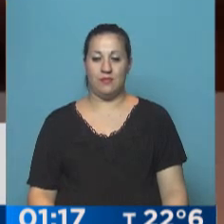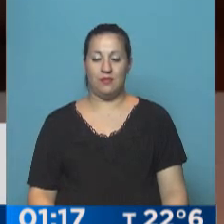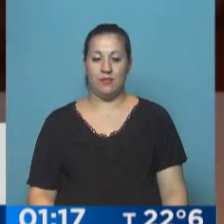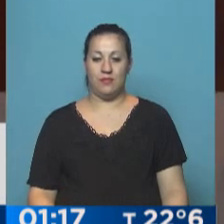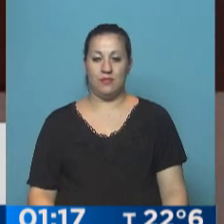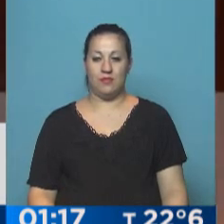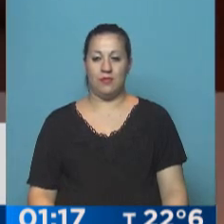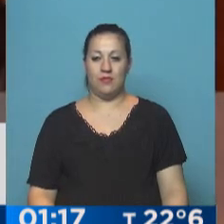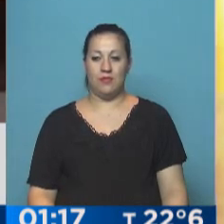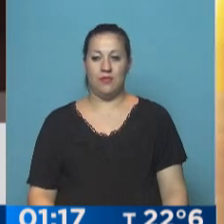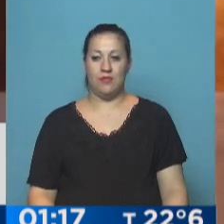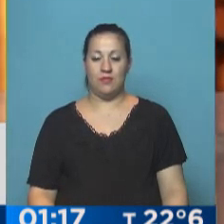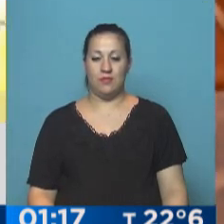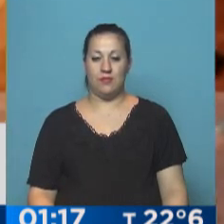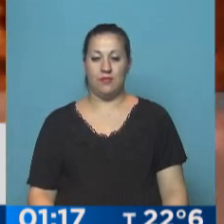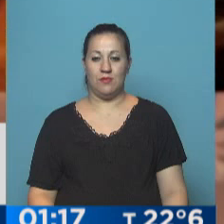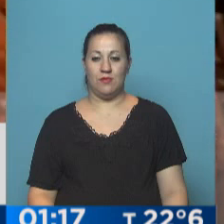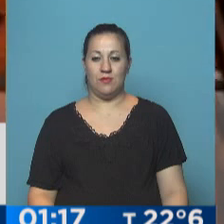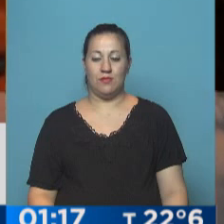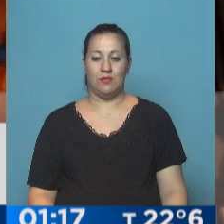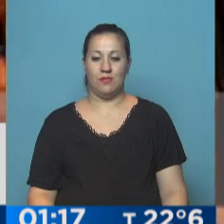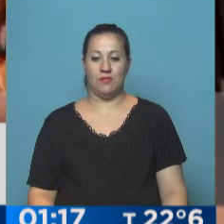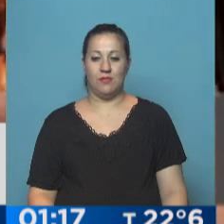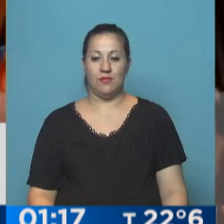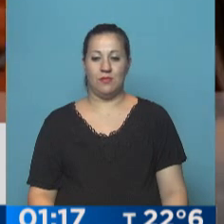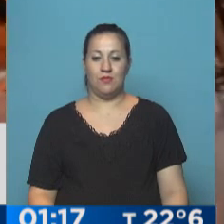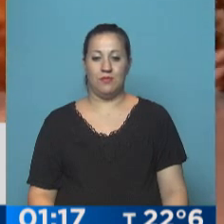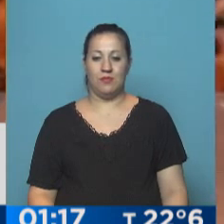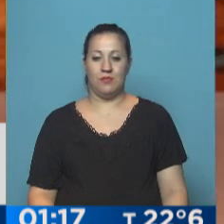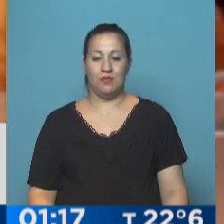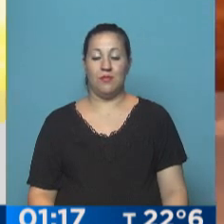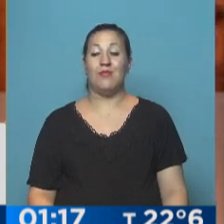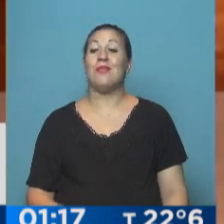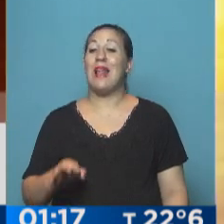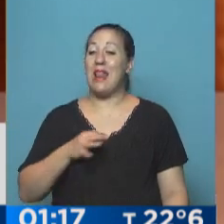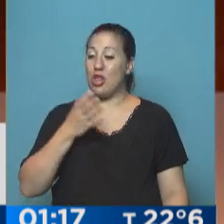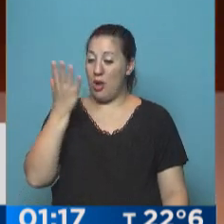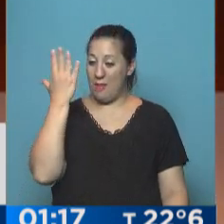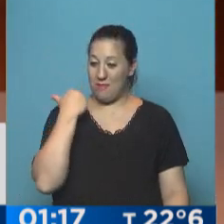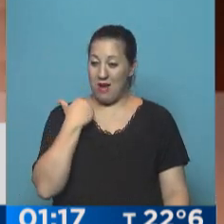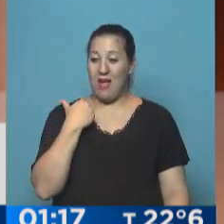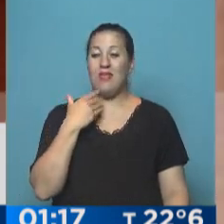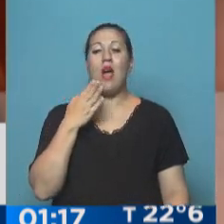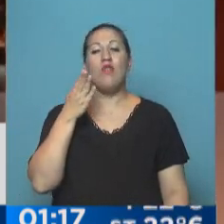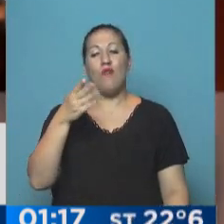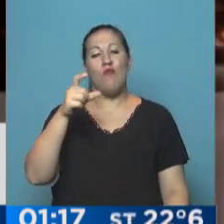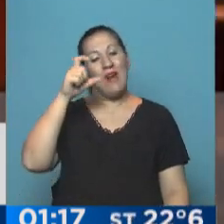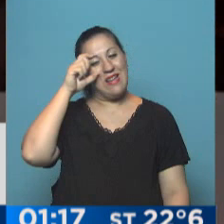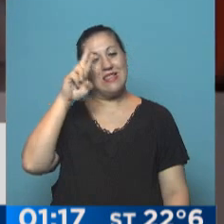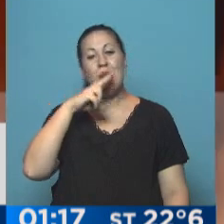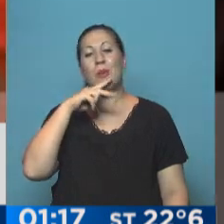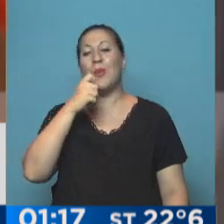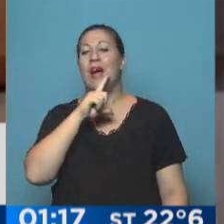la propaganda manda cruel en el cartel. El año pasado estuvimos en el Cervantes y